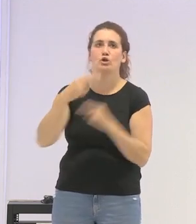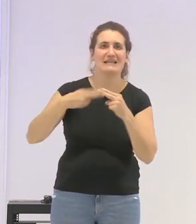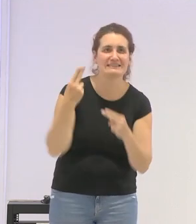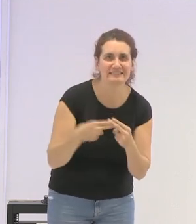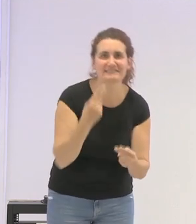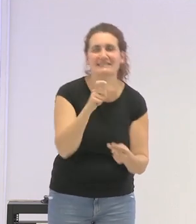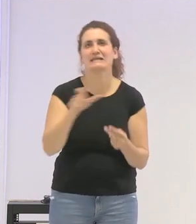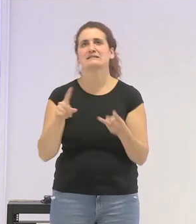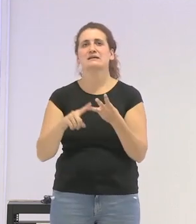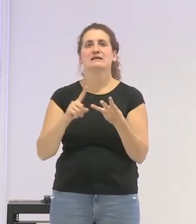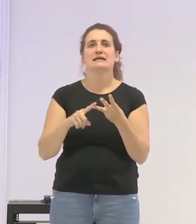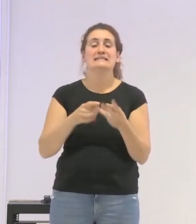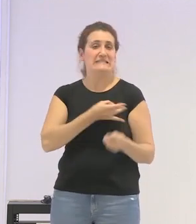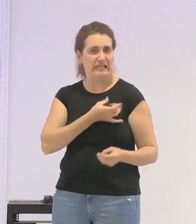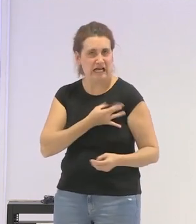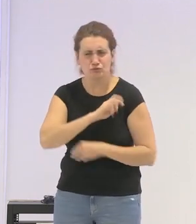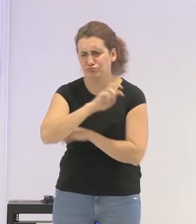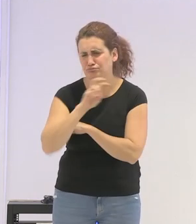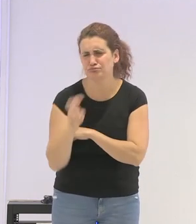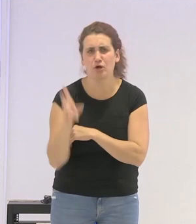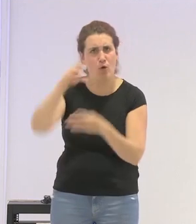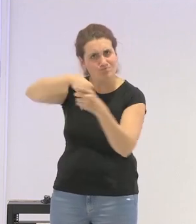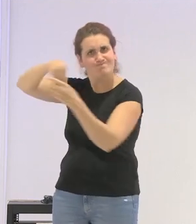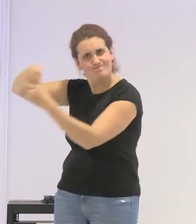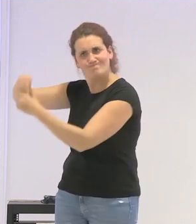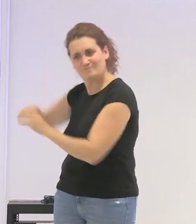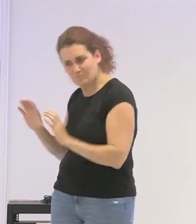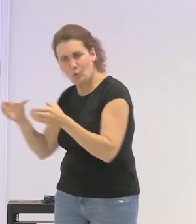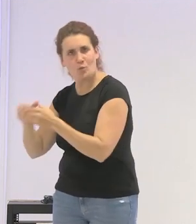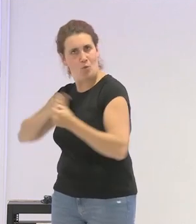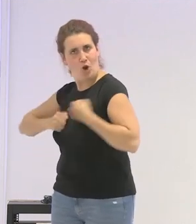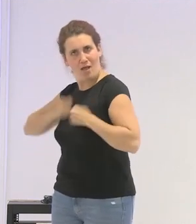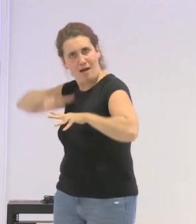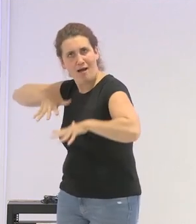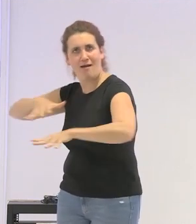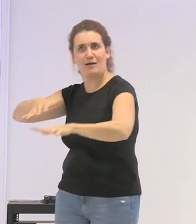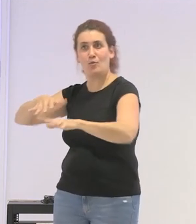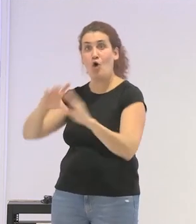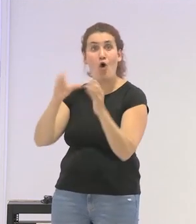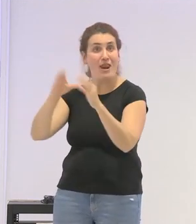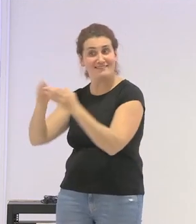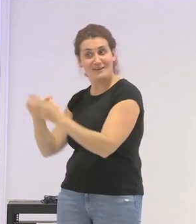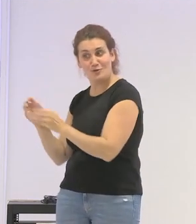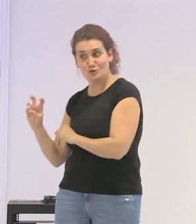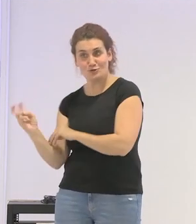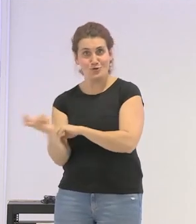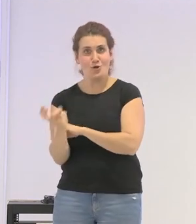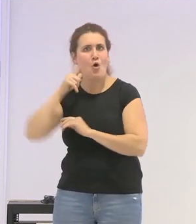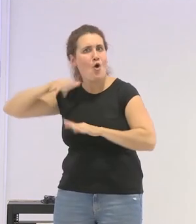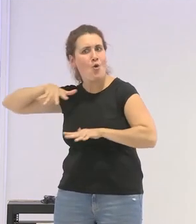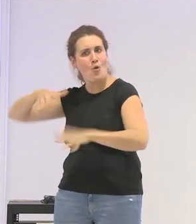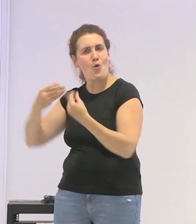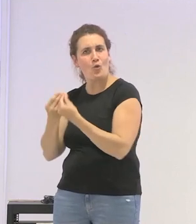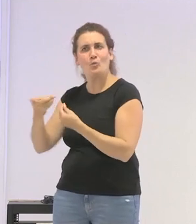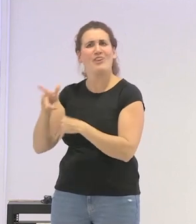taxistas, sindicatos, etc., ¿no? Entonces, como de repente, había todos esos gremios, digamos, o esa gente manifestándose por el